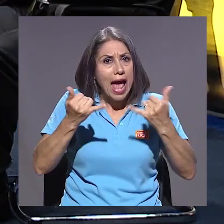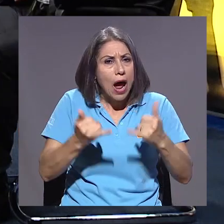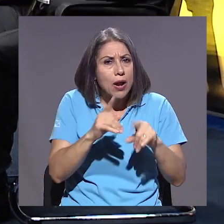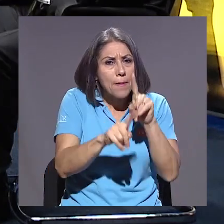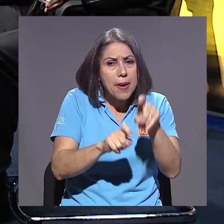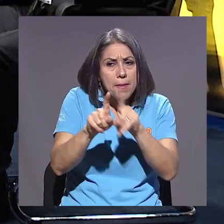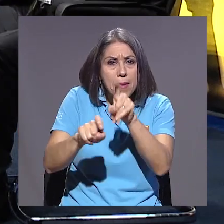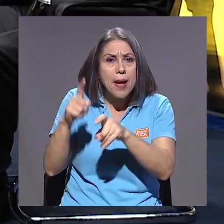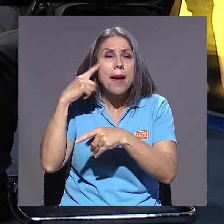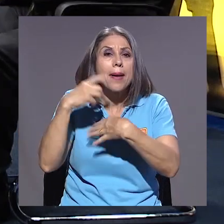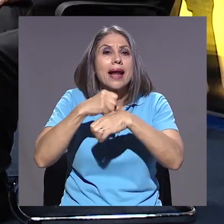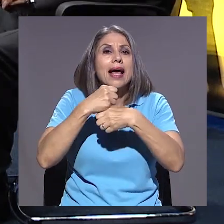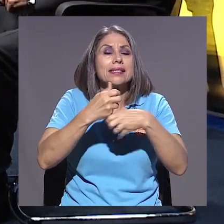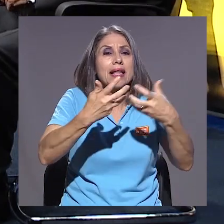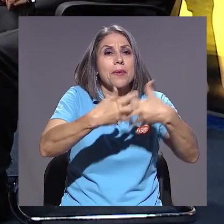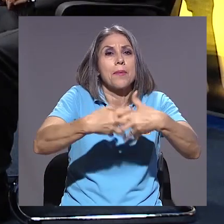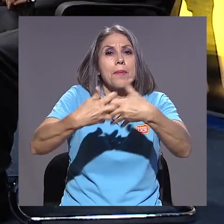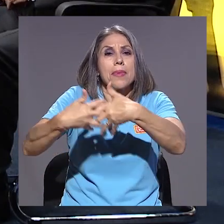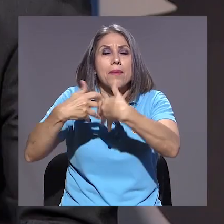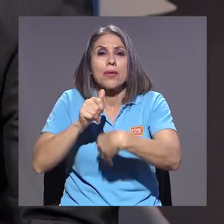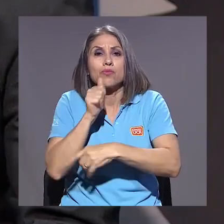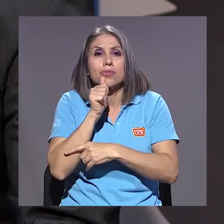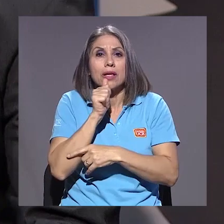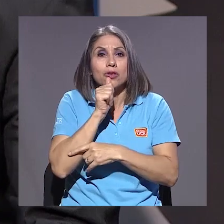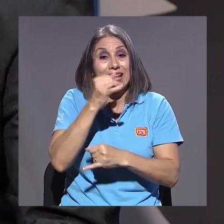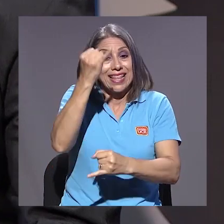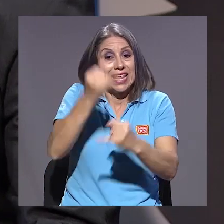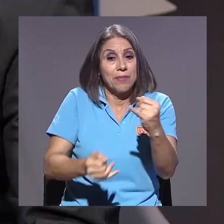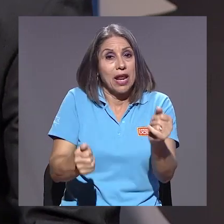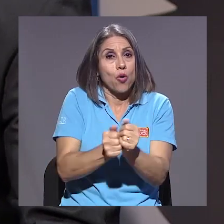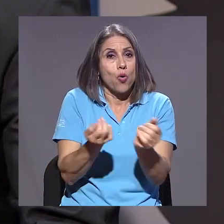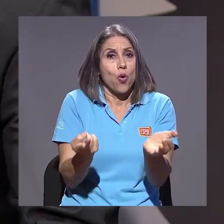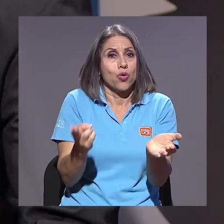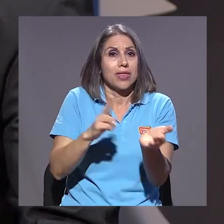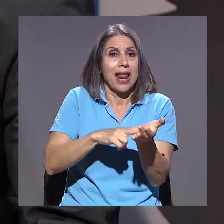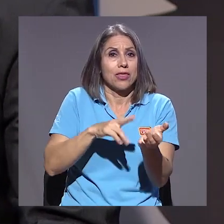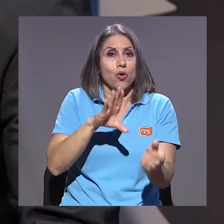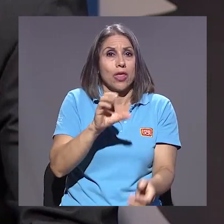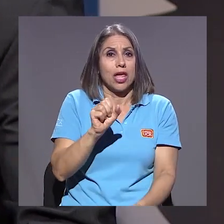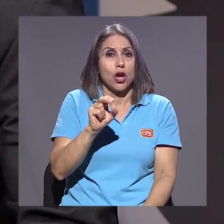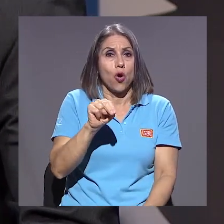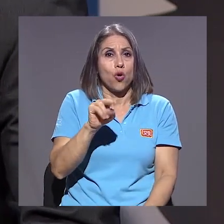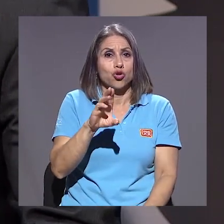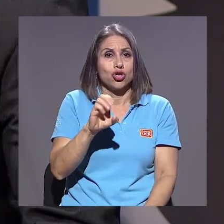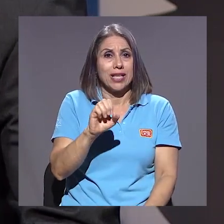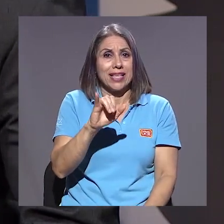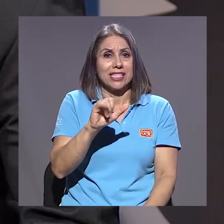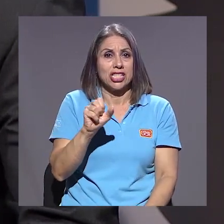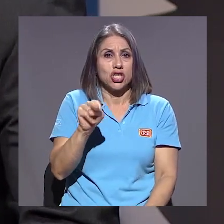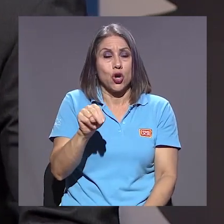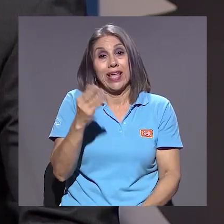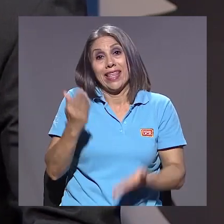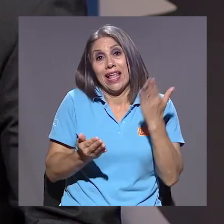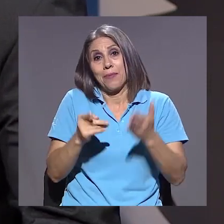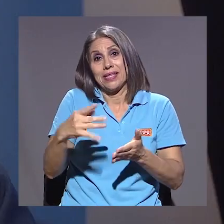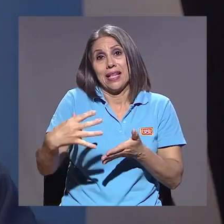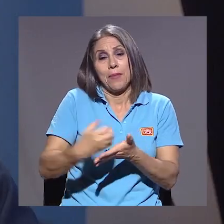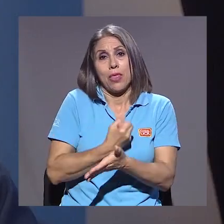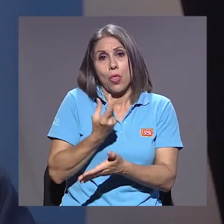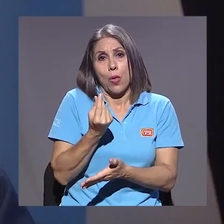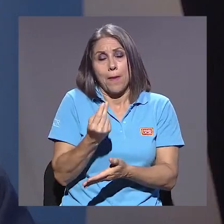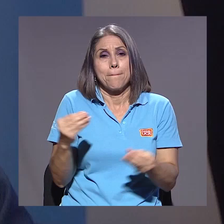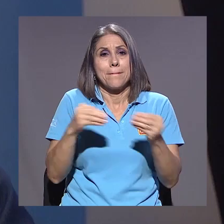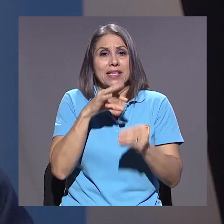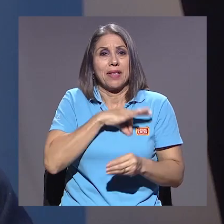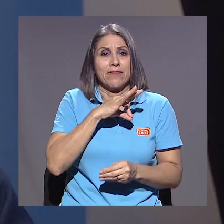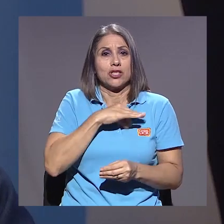de plantas que terminan contrato de concesión y va a tener seguramente una posibilidad de una tarifa que sea más beneficiosa para las partes.